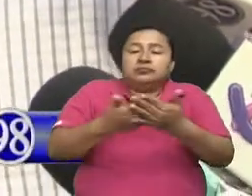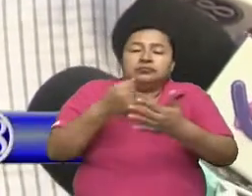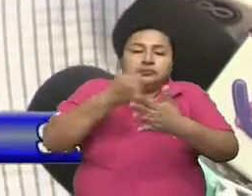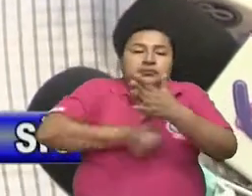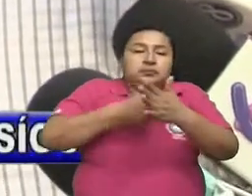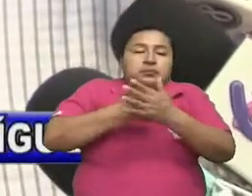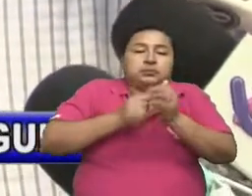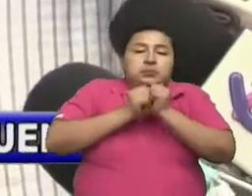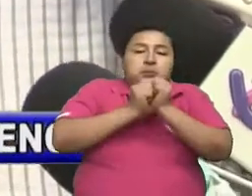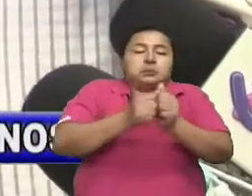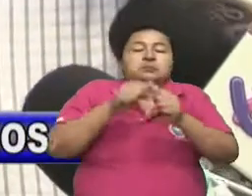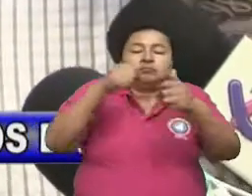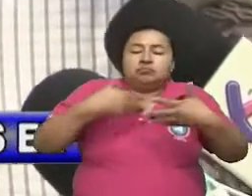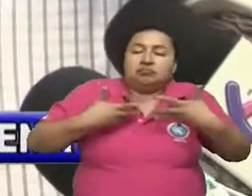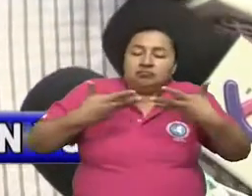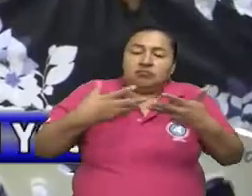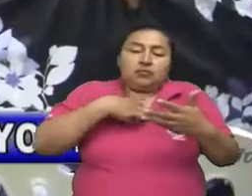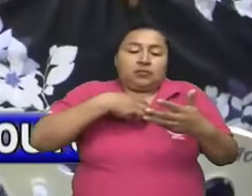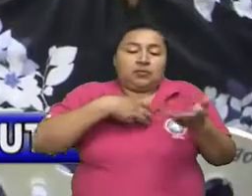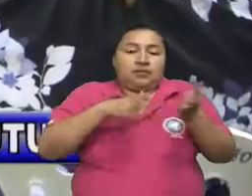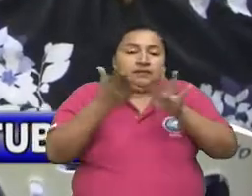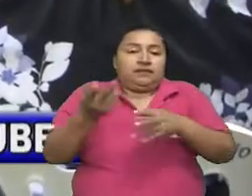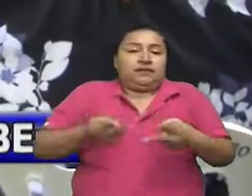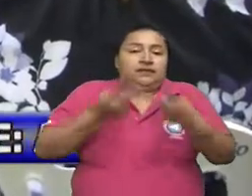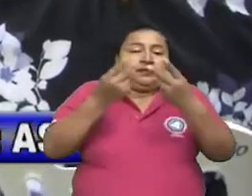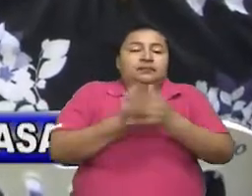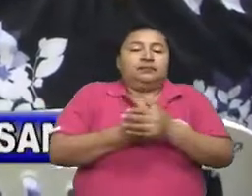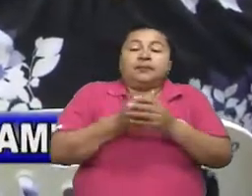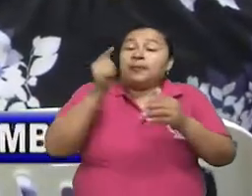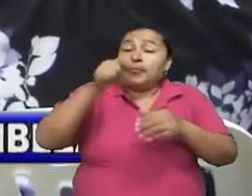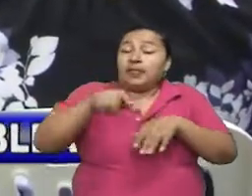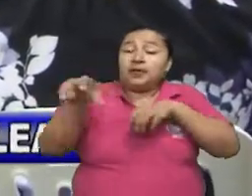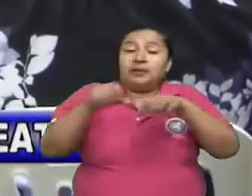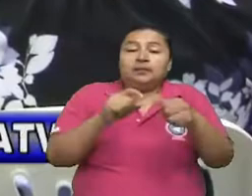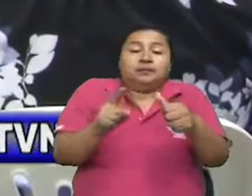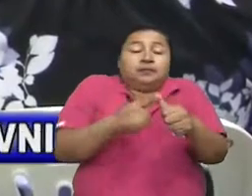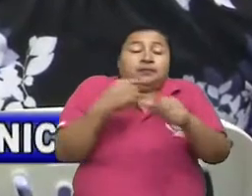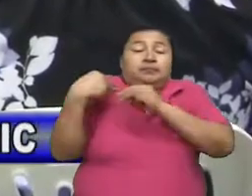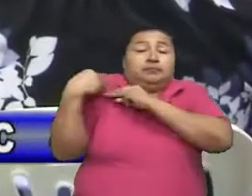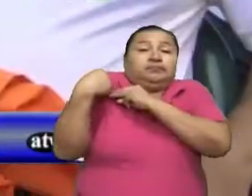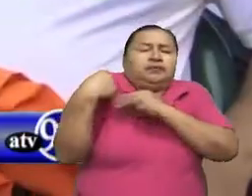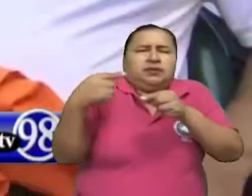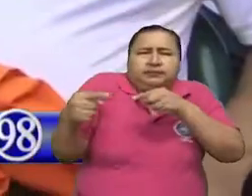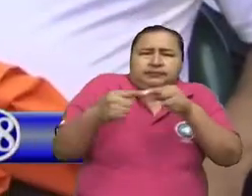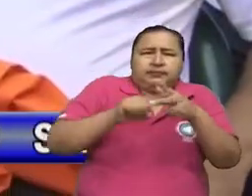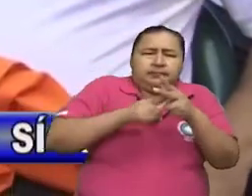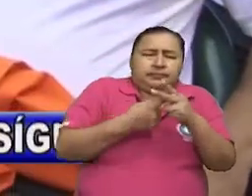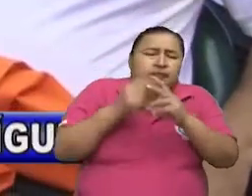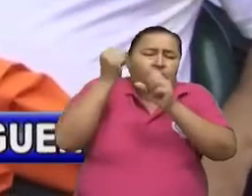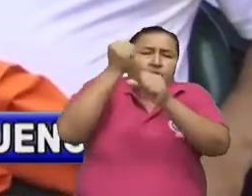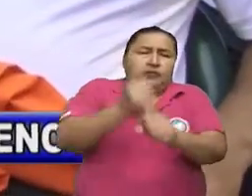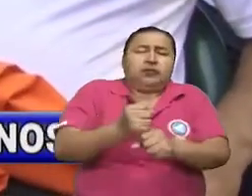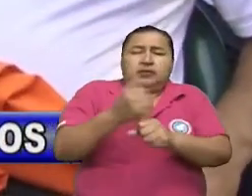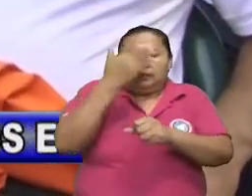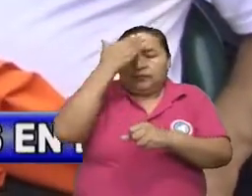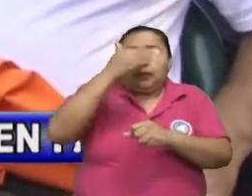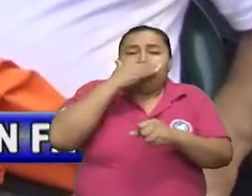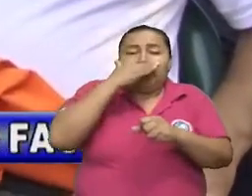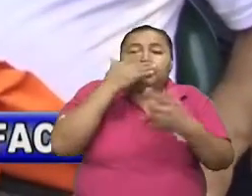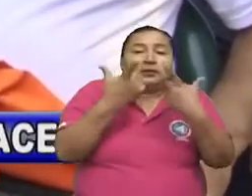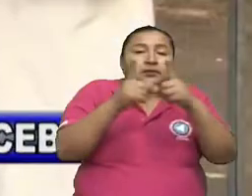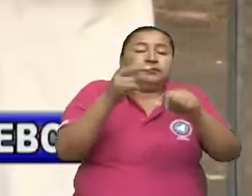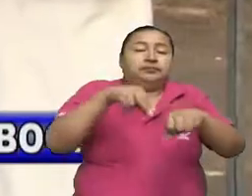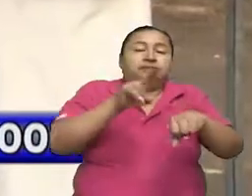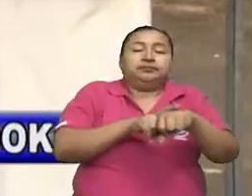de los compañeros que ofrendaron su vida. Esta gesta fue la primera misión guerrillera emprendida por los fundadores del Frente Sandinista de